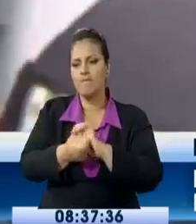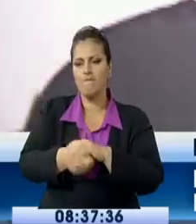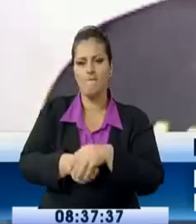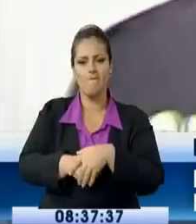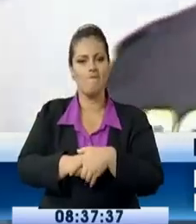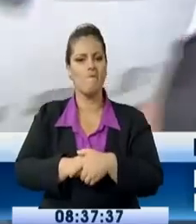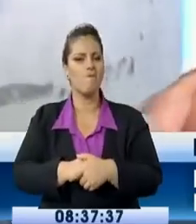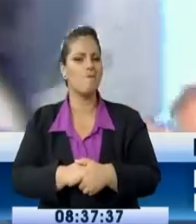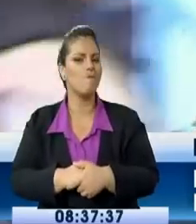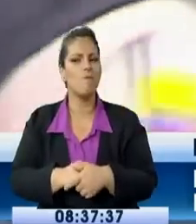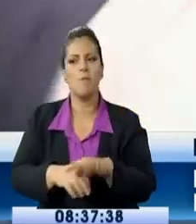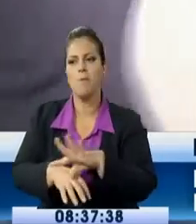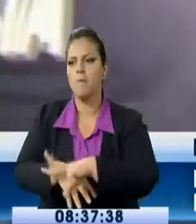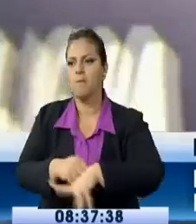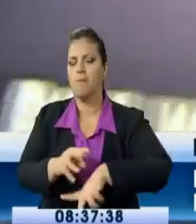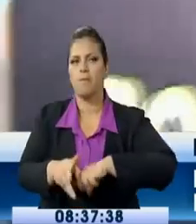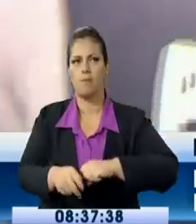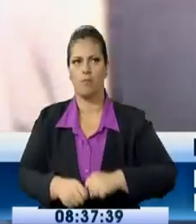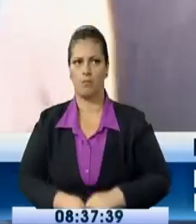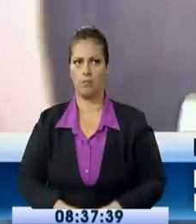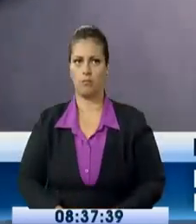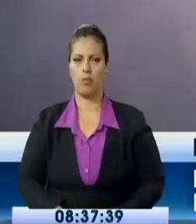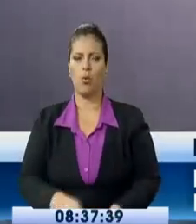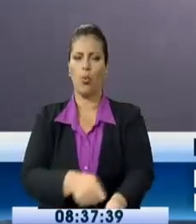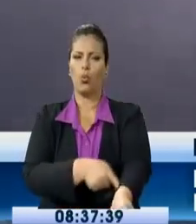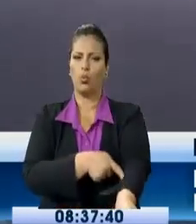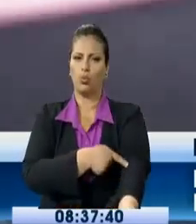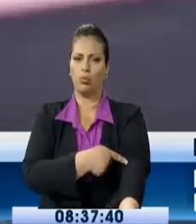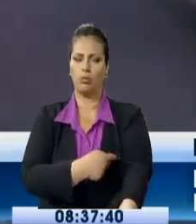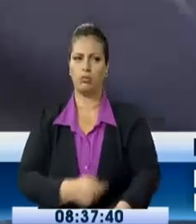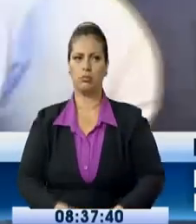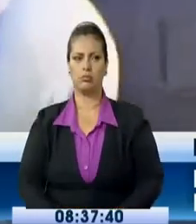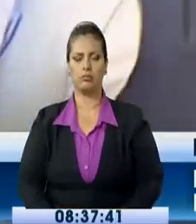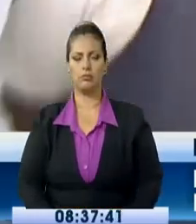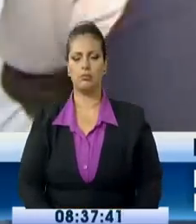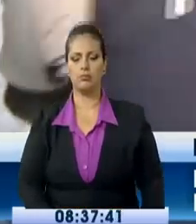Guayaquil. Vamos ahora.